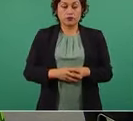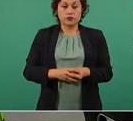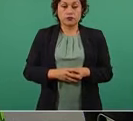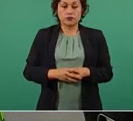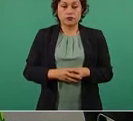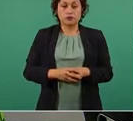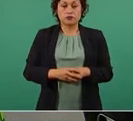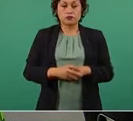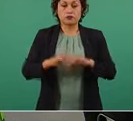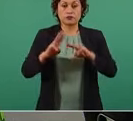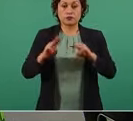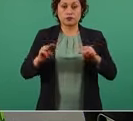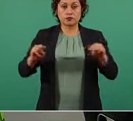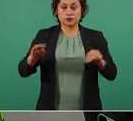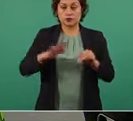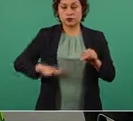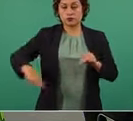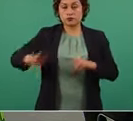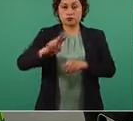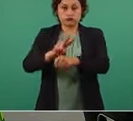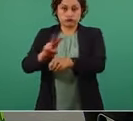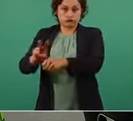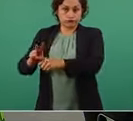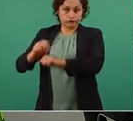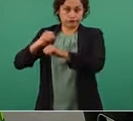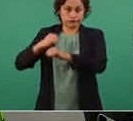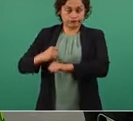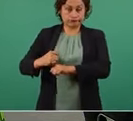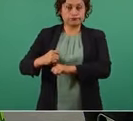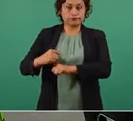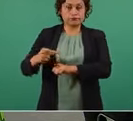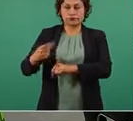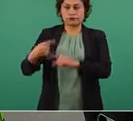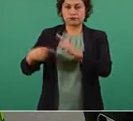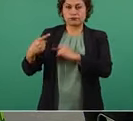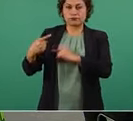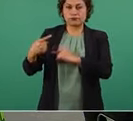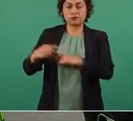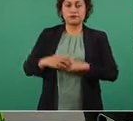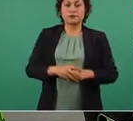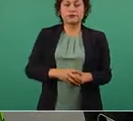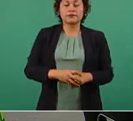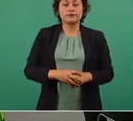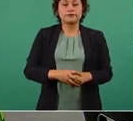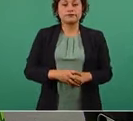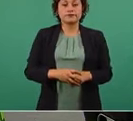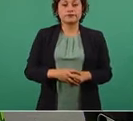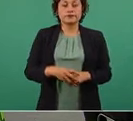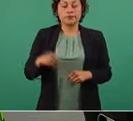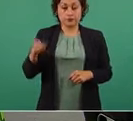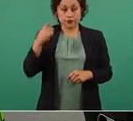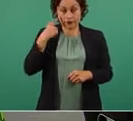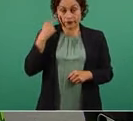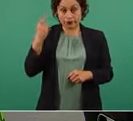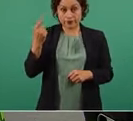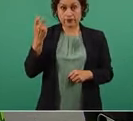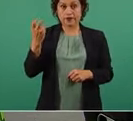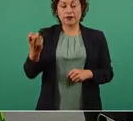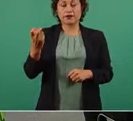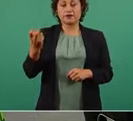operaciones del Golfo es la anterior. En las operaciones del Golfo y el Pacífico,